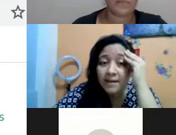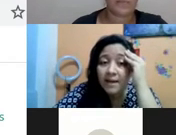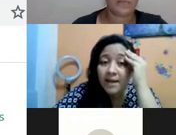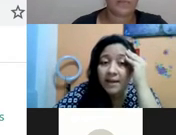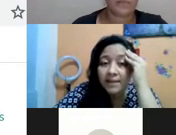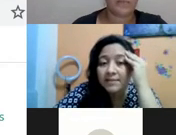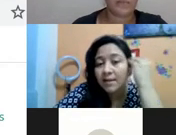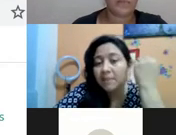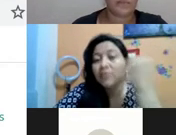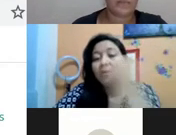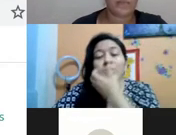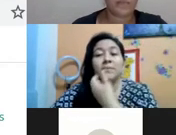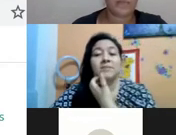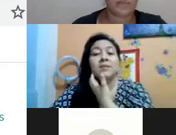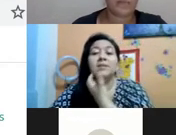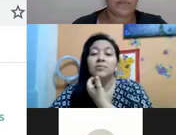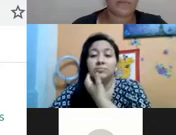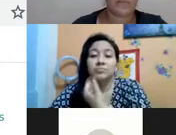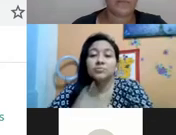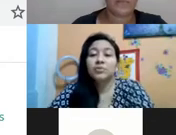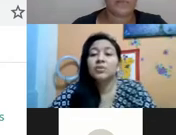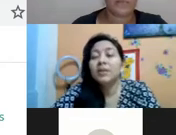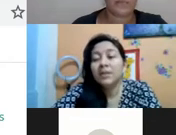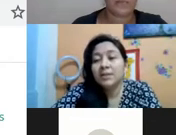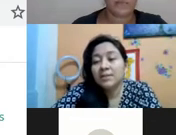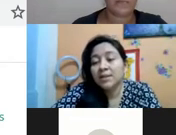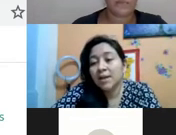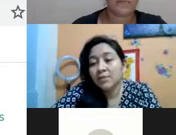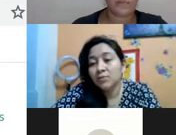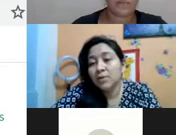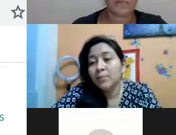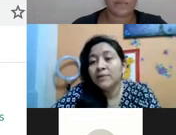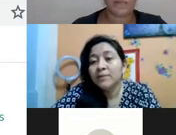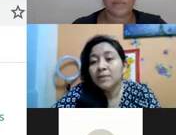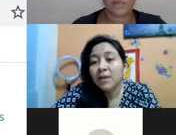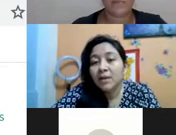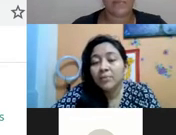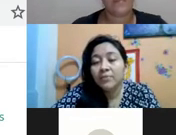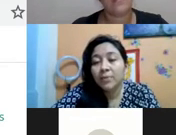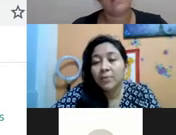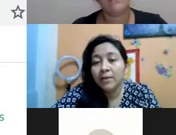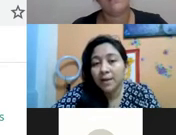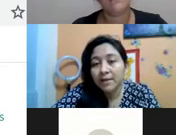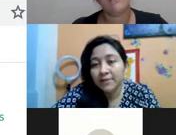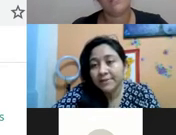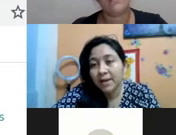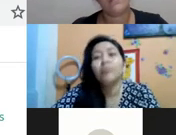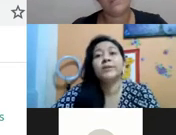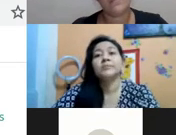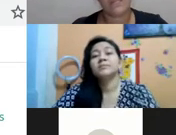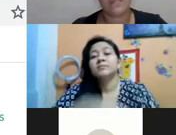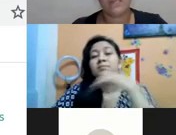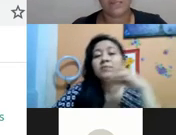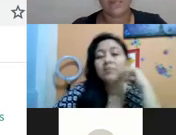este de acá es el que les digo que muestra el mensajito, donde les dice ya su tiempo ha terminado, por favor enviar el test